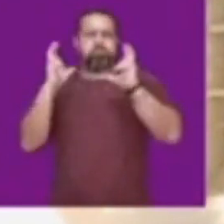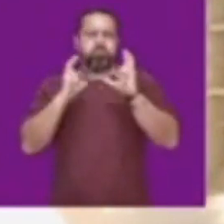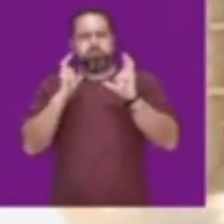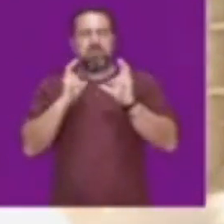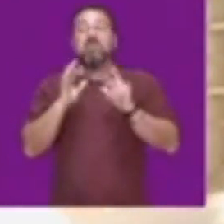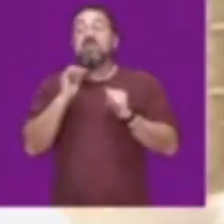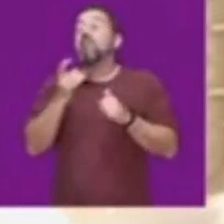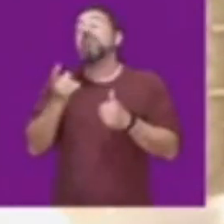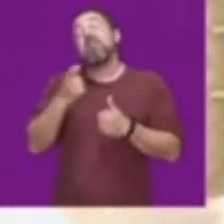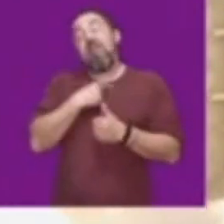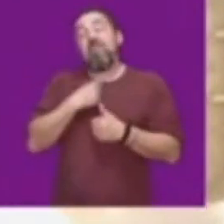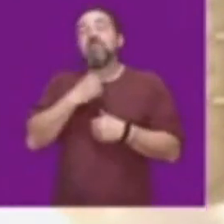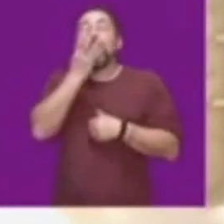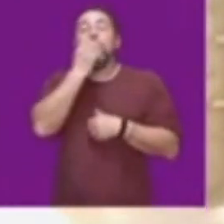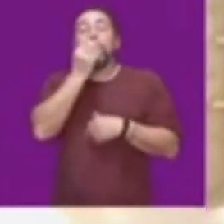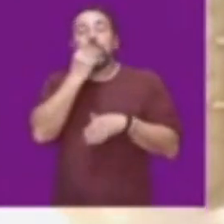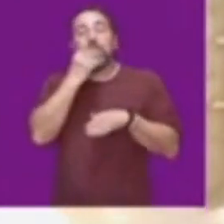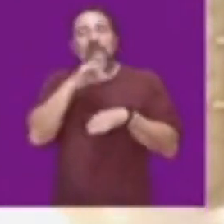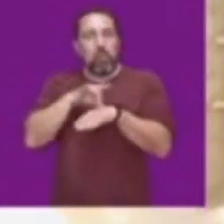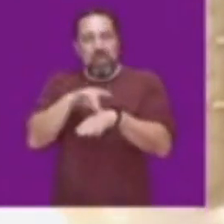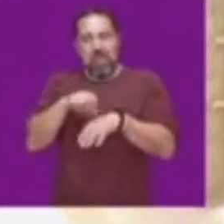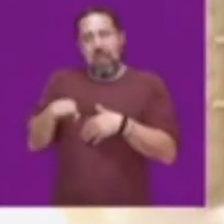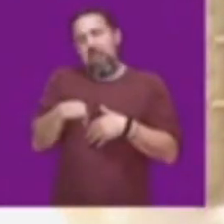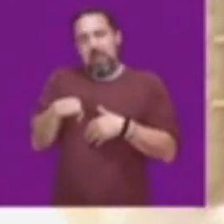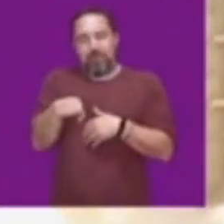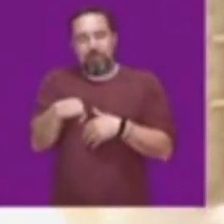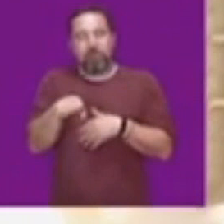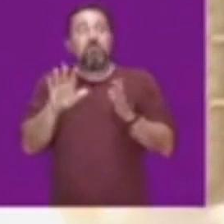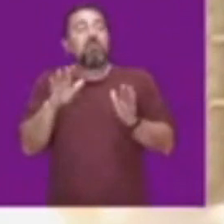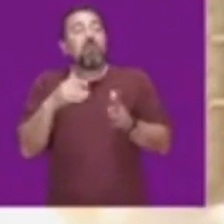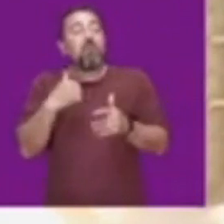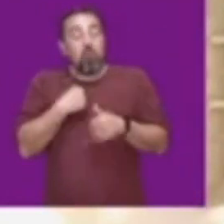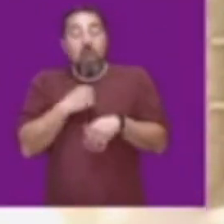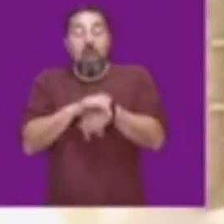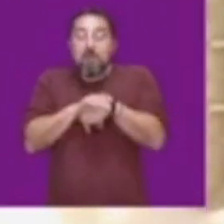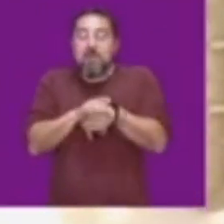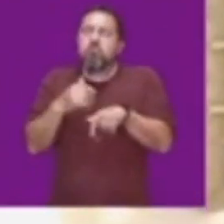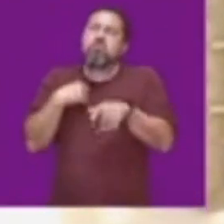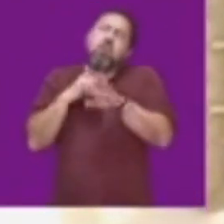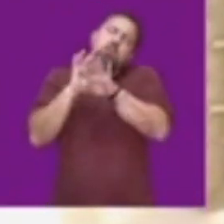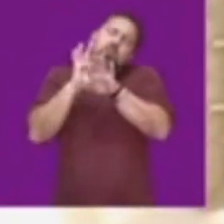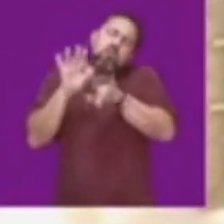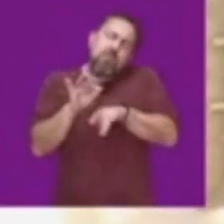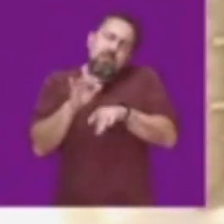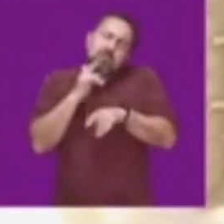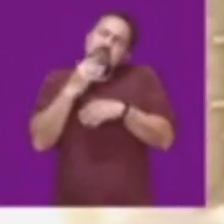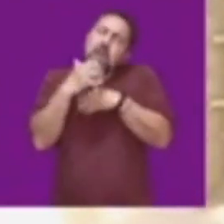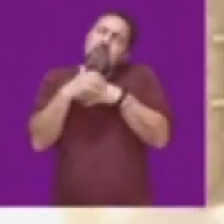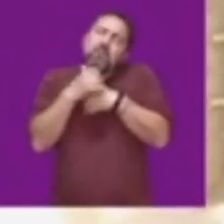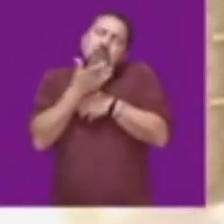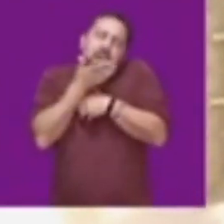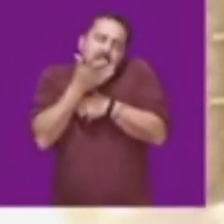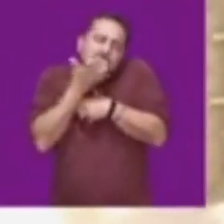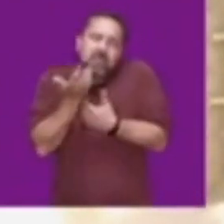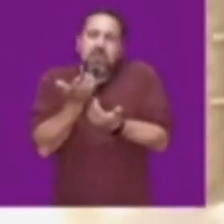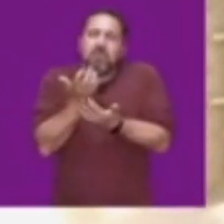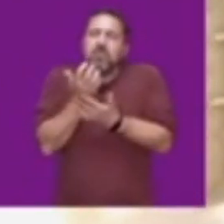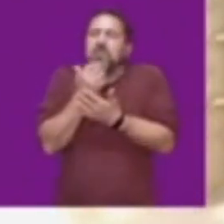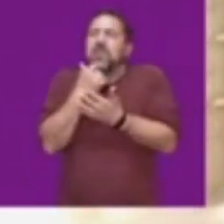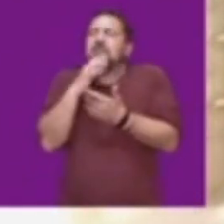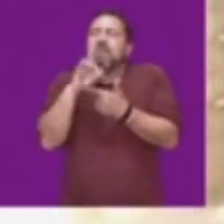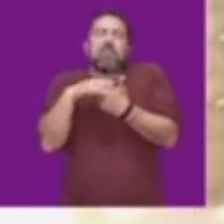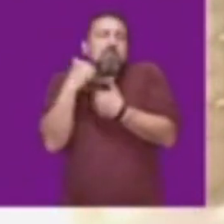muy graciosos los perros guía. Yo intento convencer a mi fiel amigo de que los gatos son calentitos